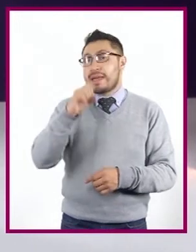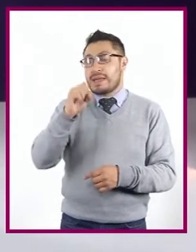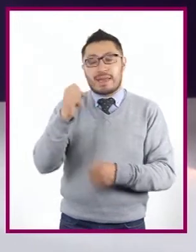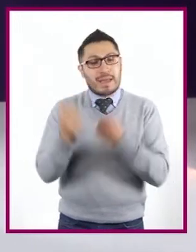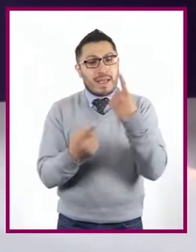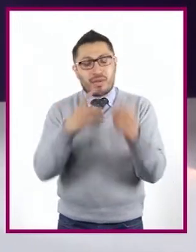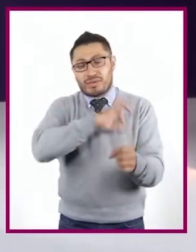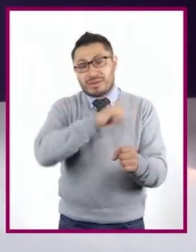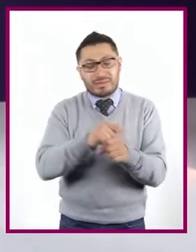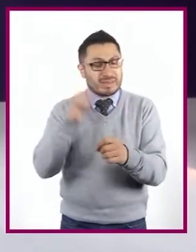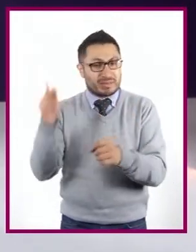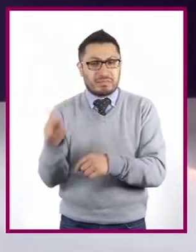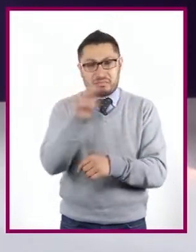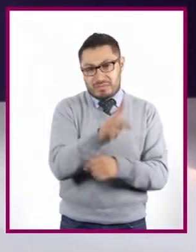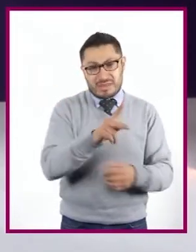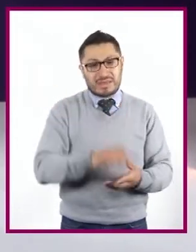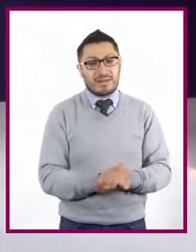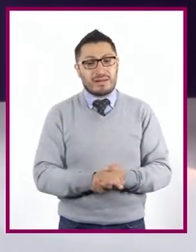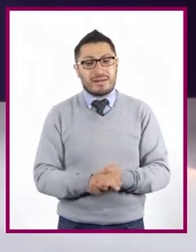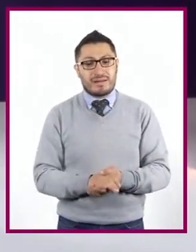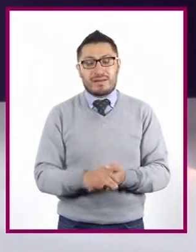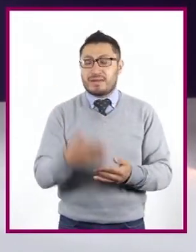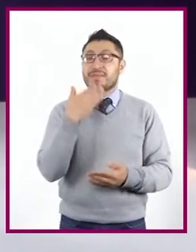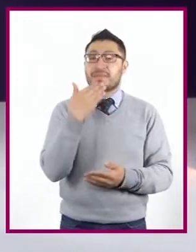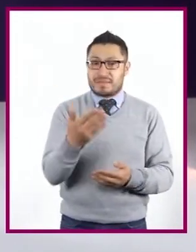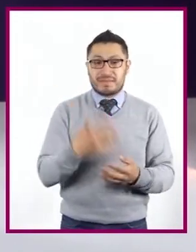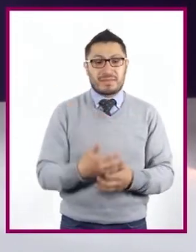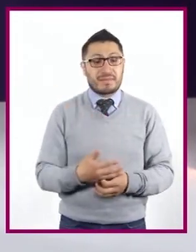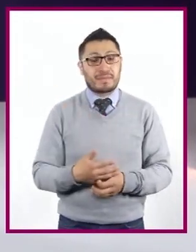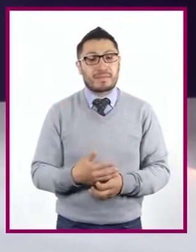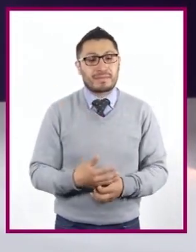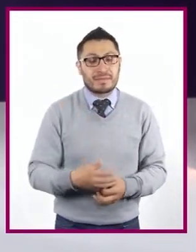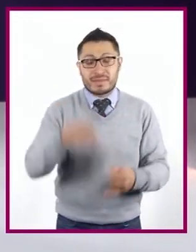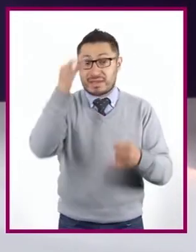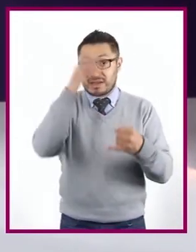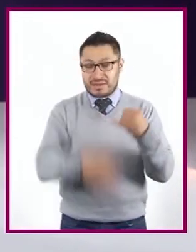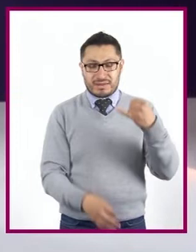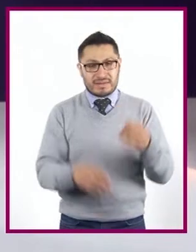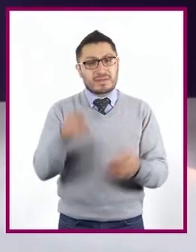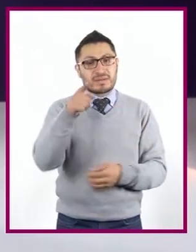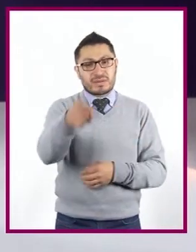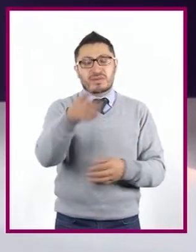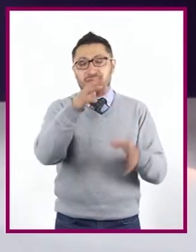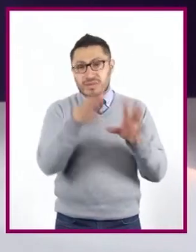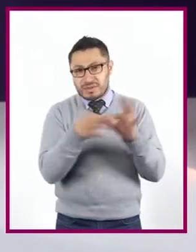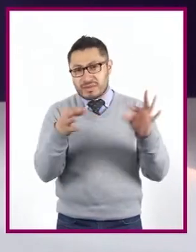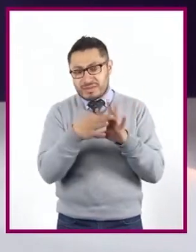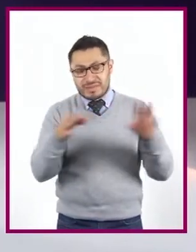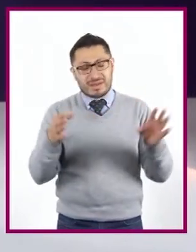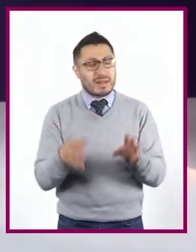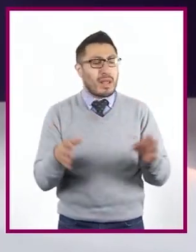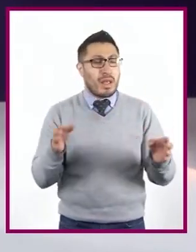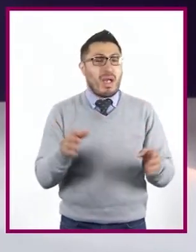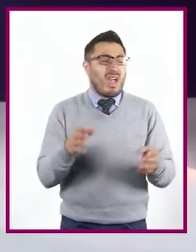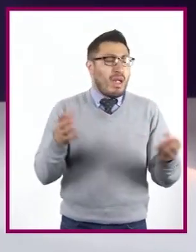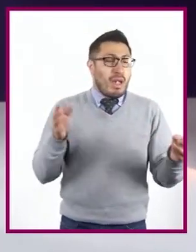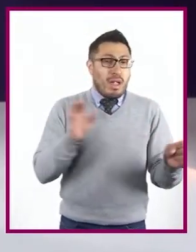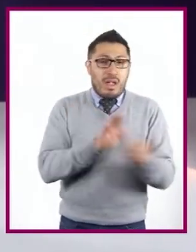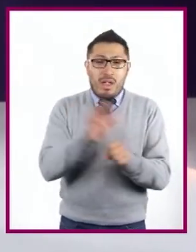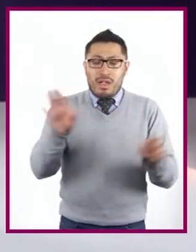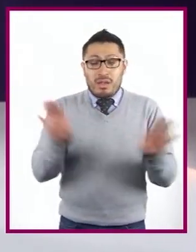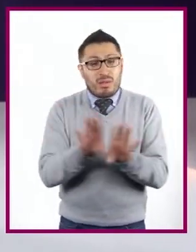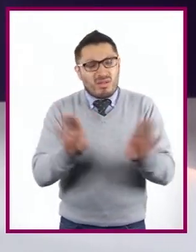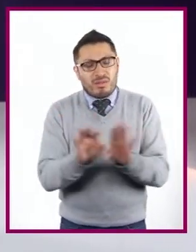como Cándida albicans. Muy bien. Por último, ¿me puedes describir en general cómo es la